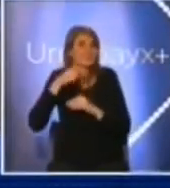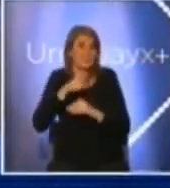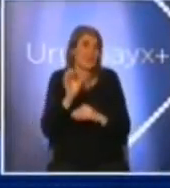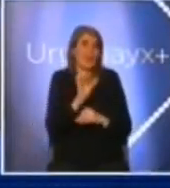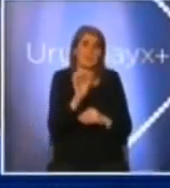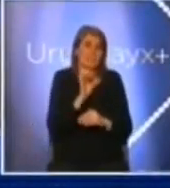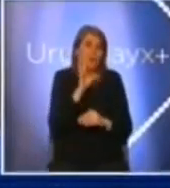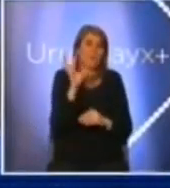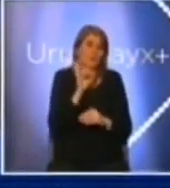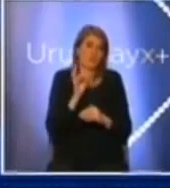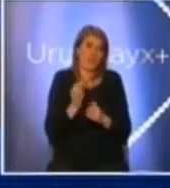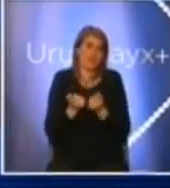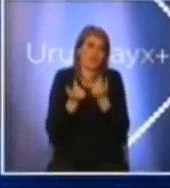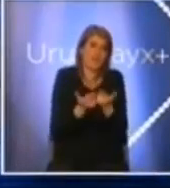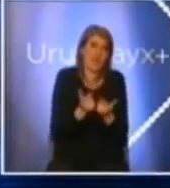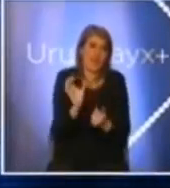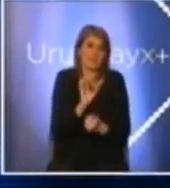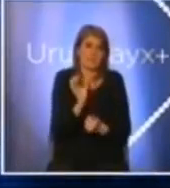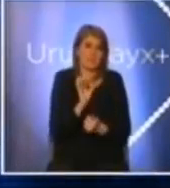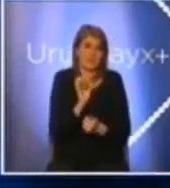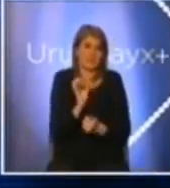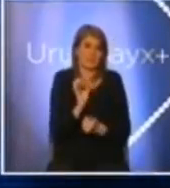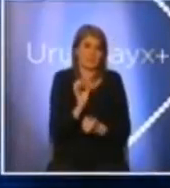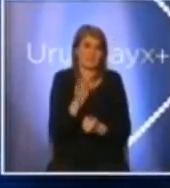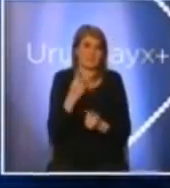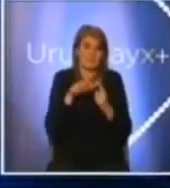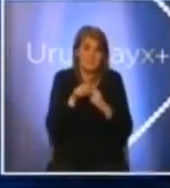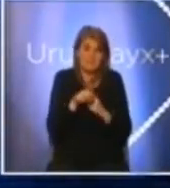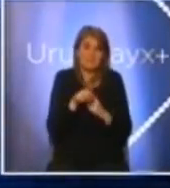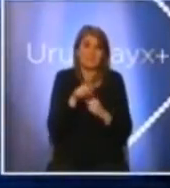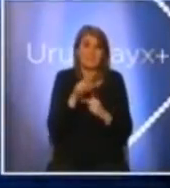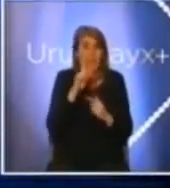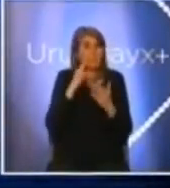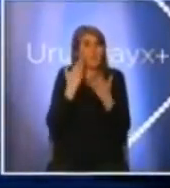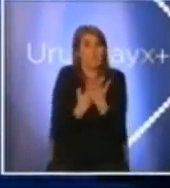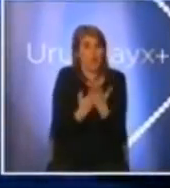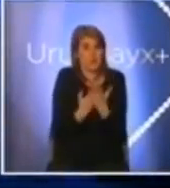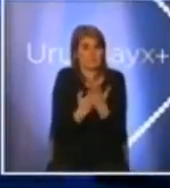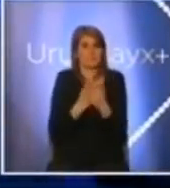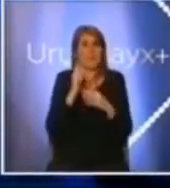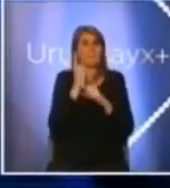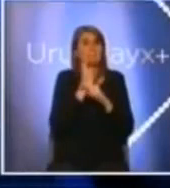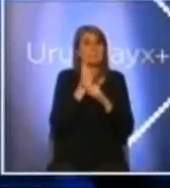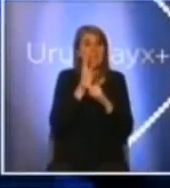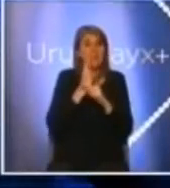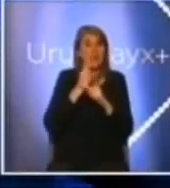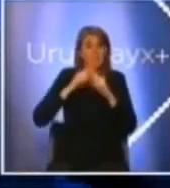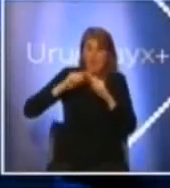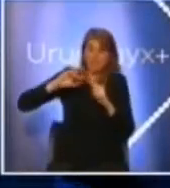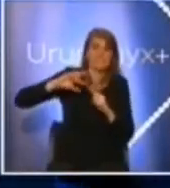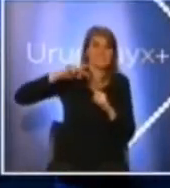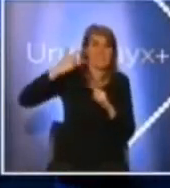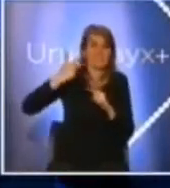Son oportunidades para las empresas. Y en tal sentido, proponemos, en primer lugar, triplicar la inversión